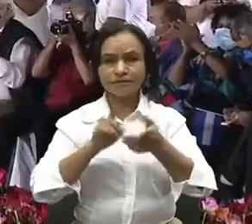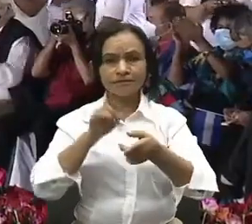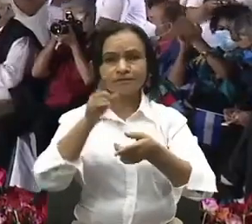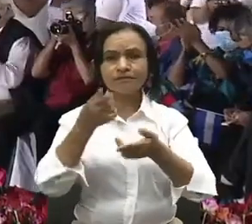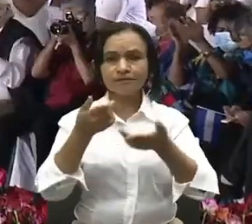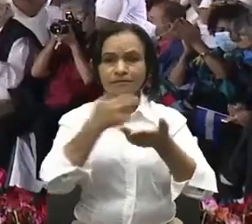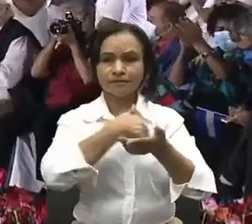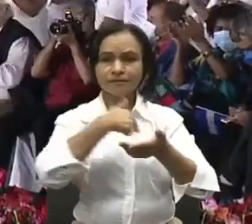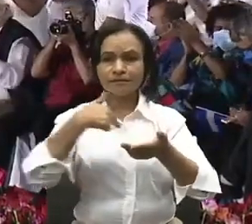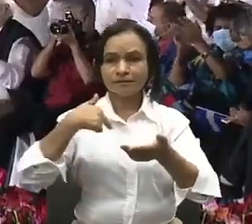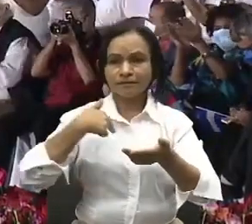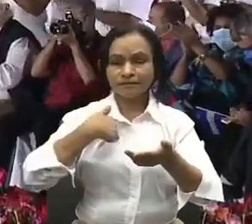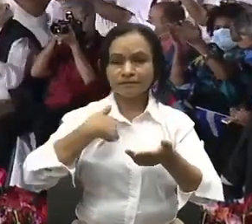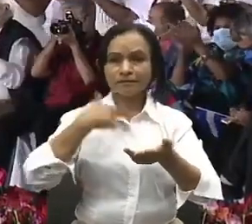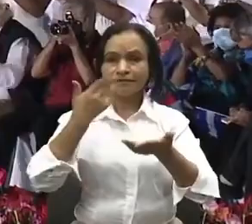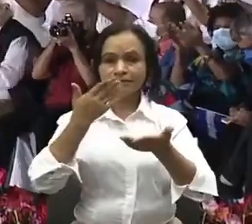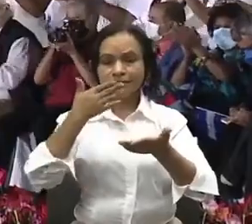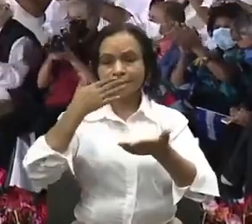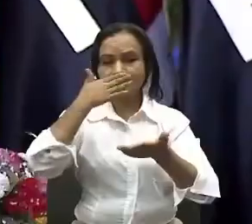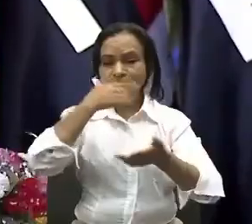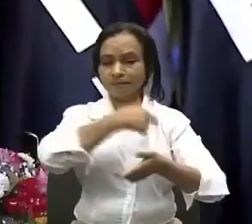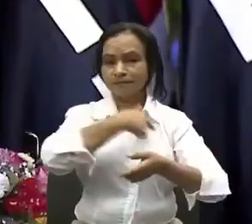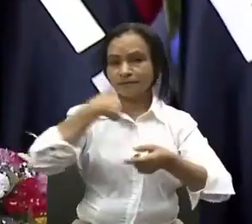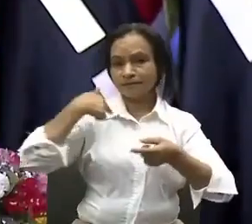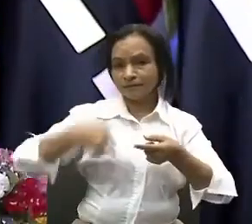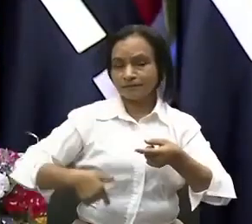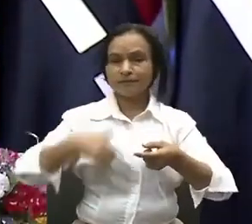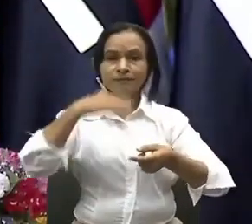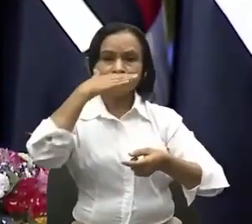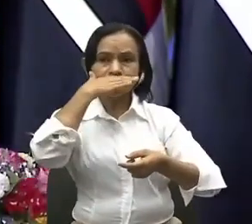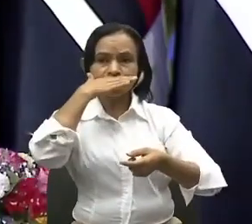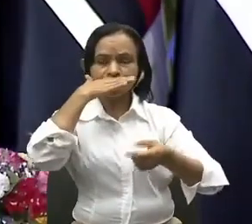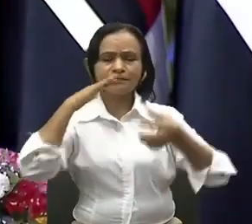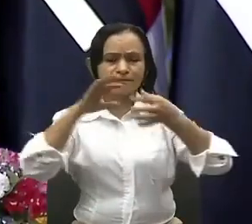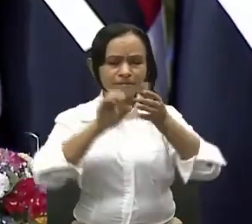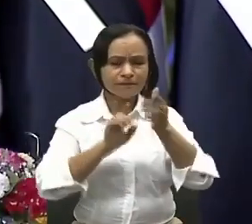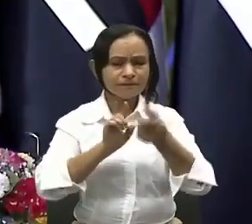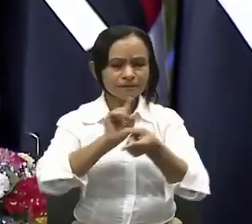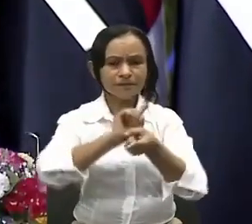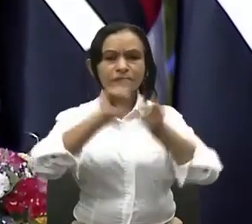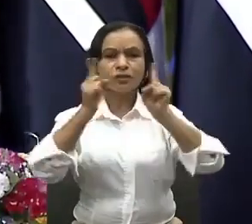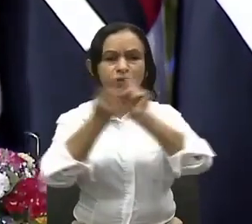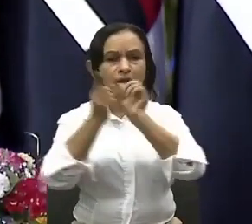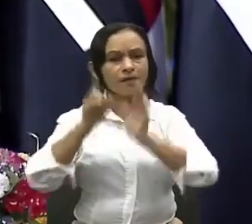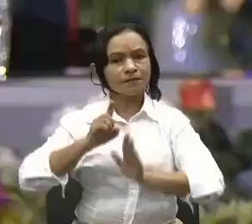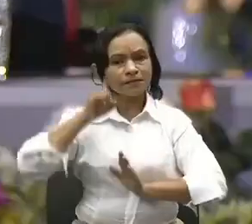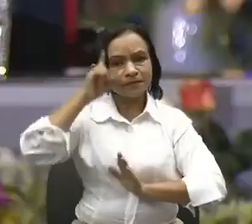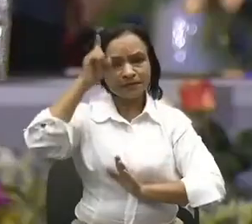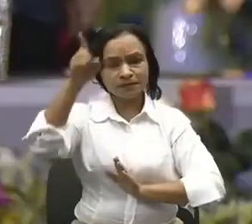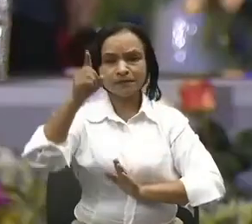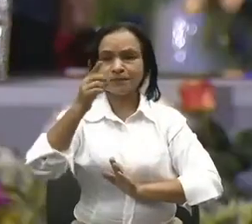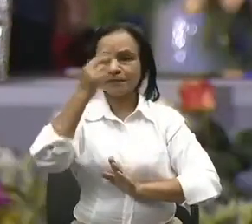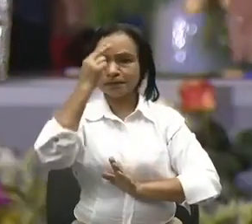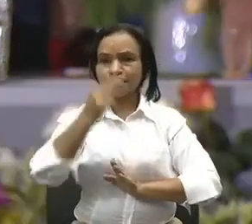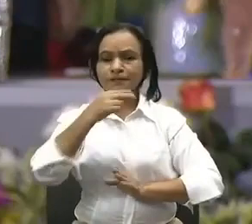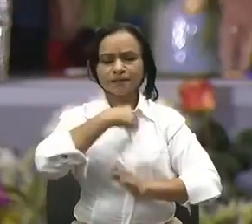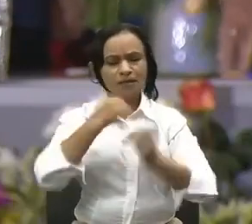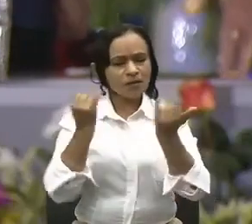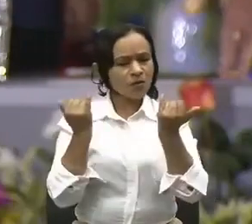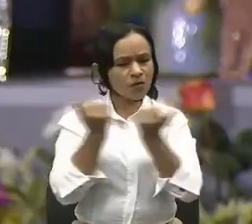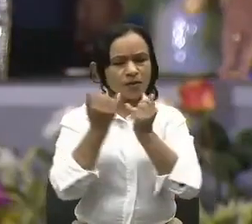son revoluciones, la revolución china y la revolución sandinista son revoluciones, con el mismo norte, con el mismo